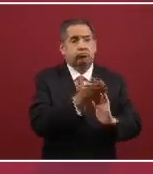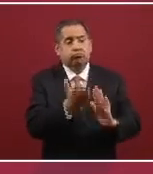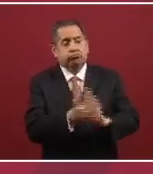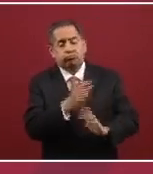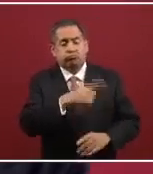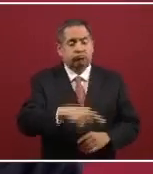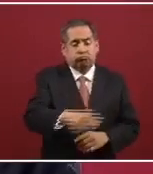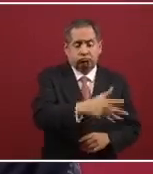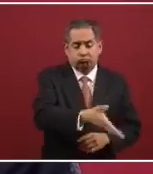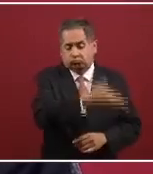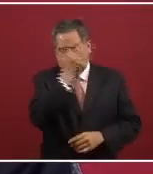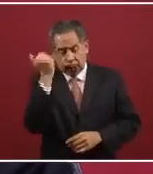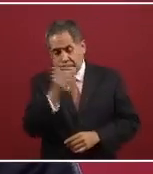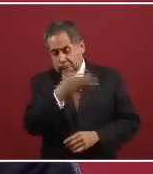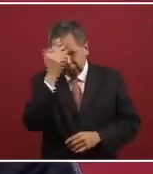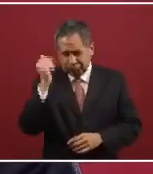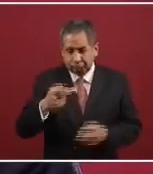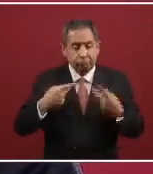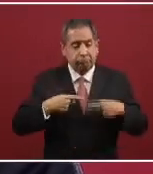ustedes no saben.